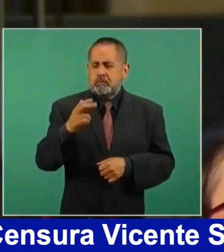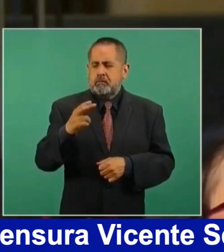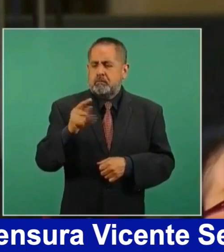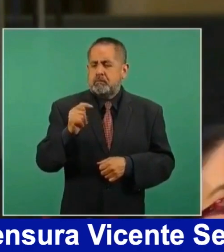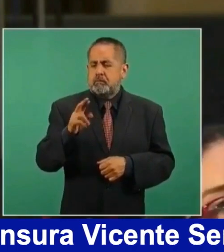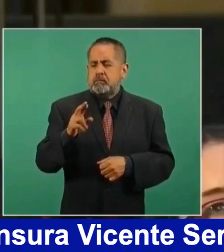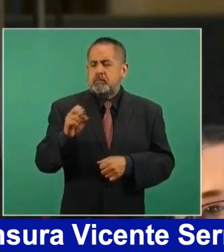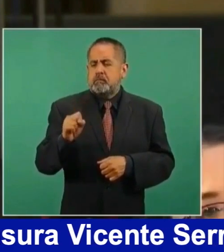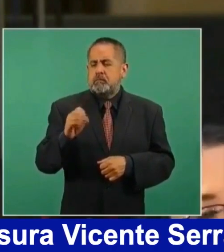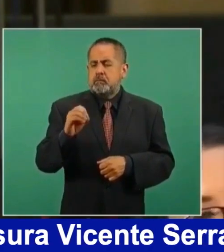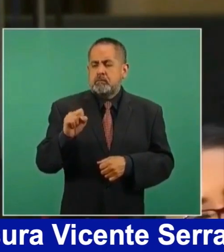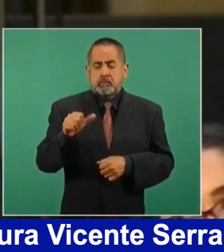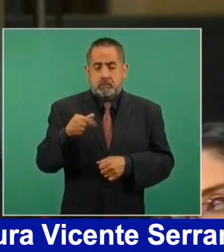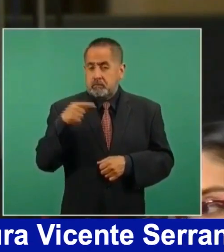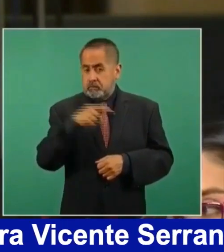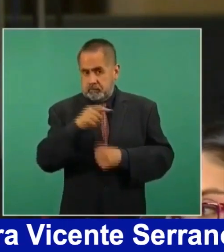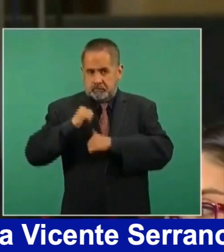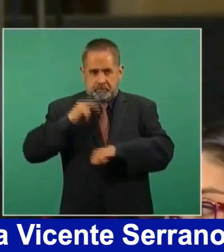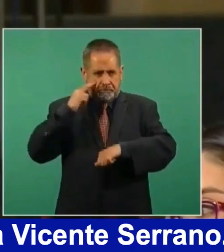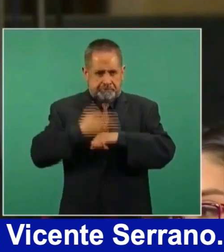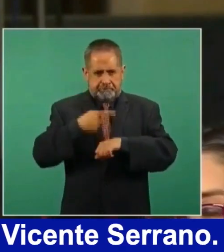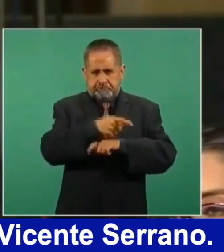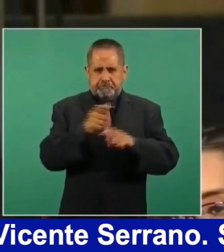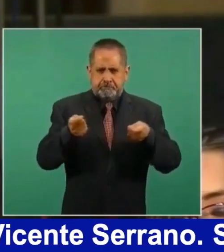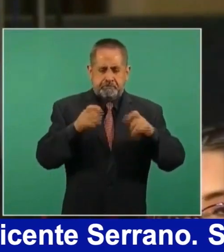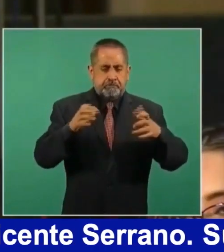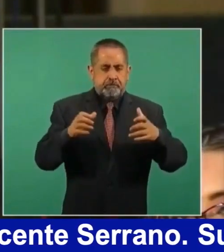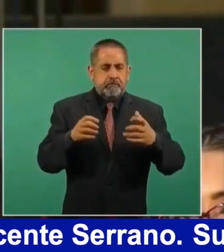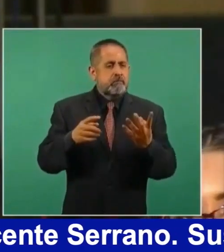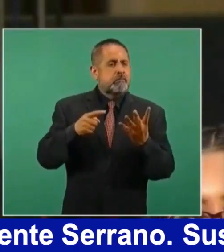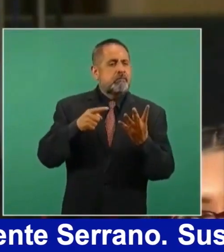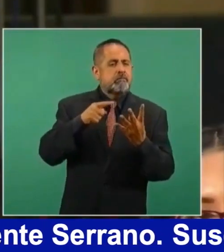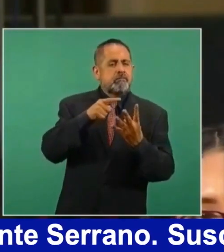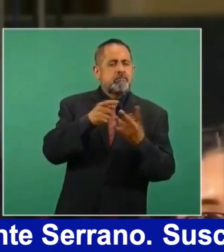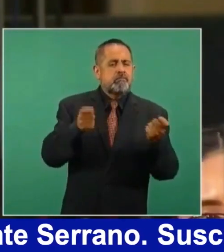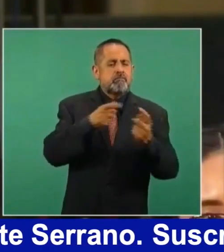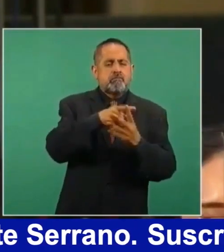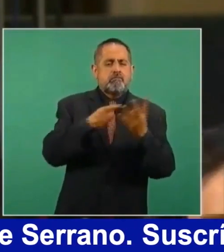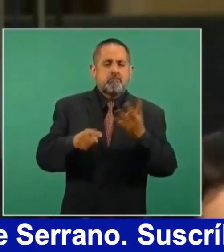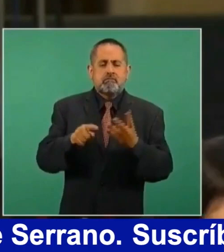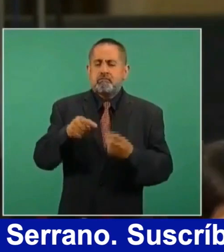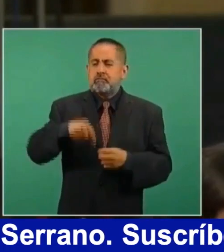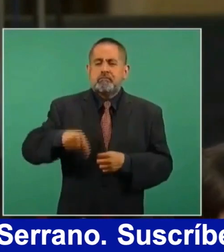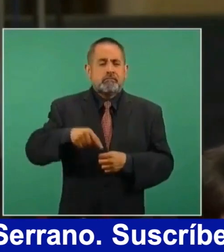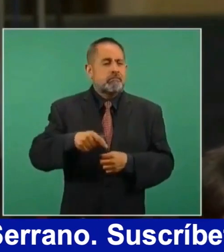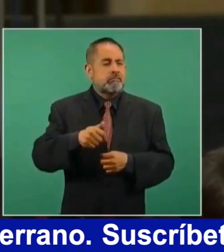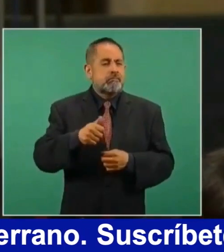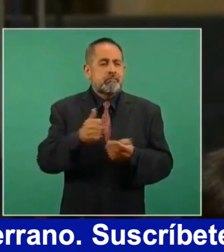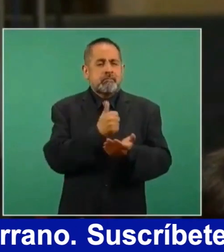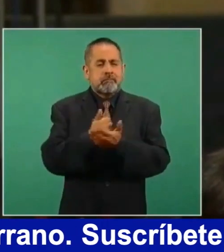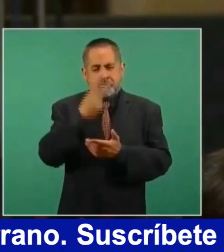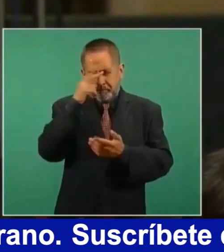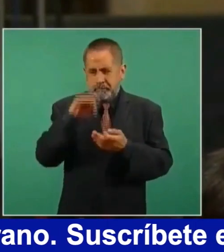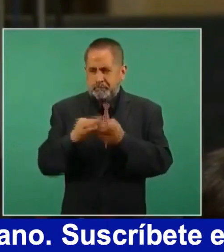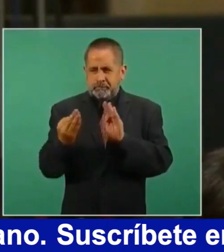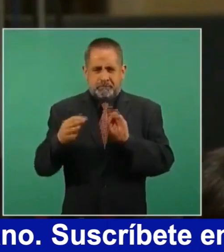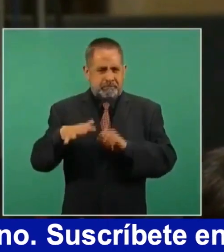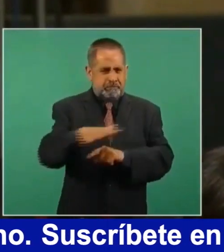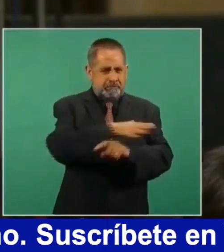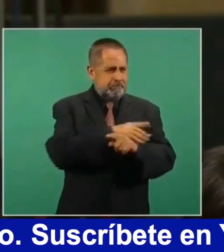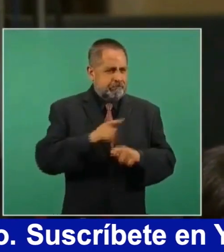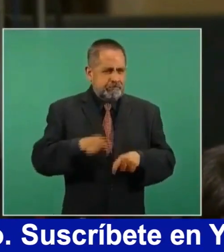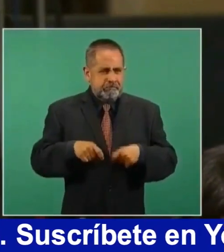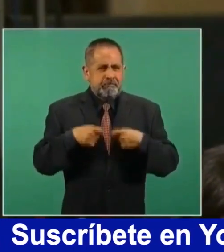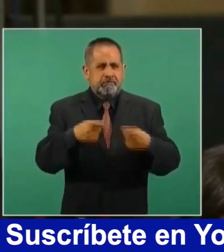es la que tiene el control de las cuatro terminales del Valle de México y que suministran algo así como a